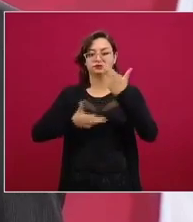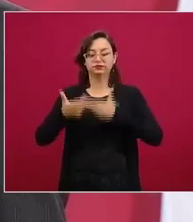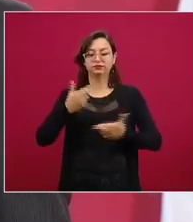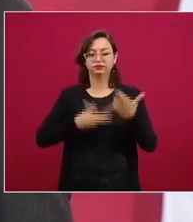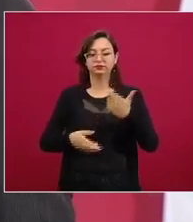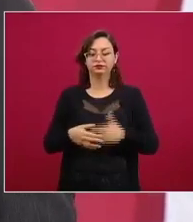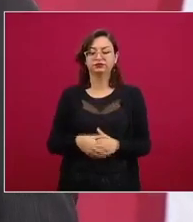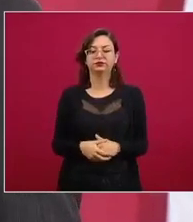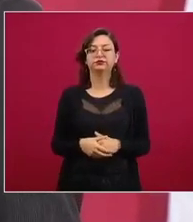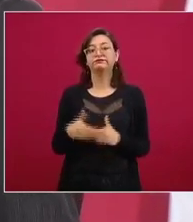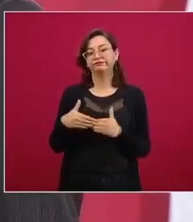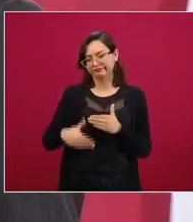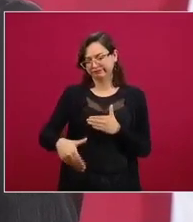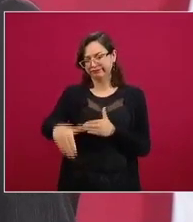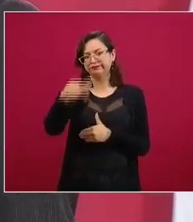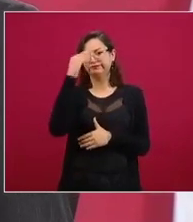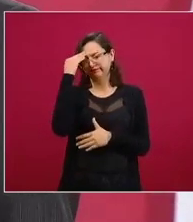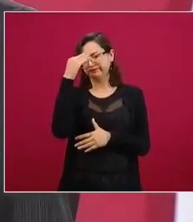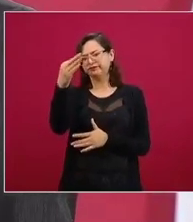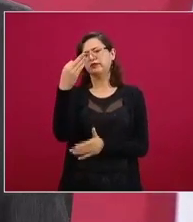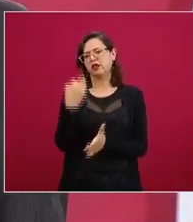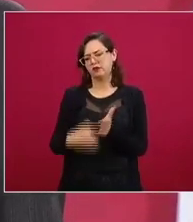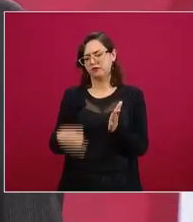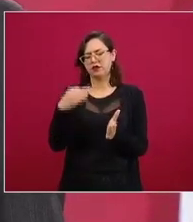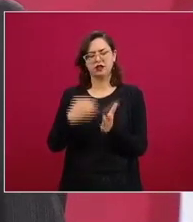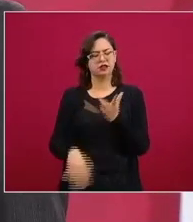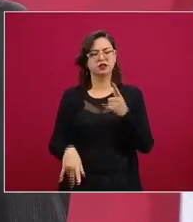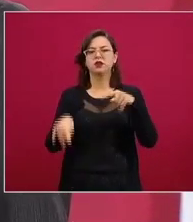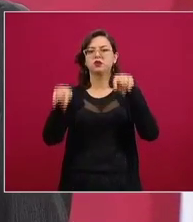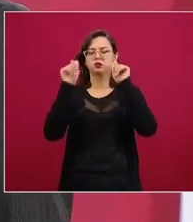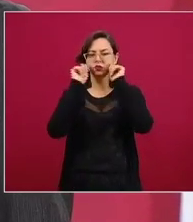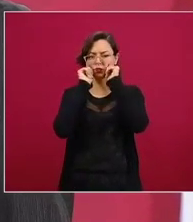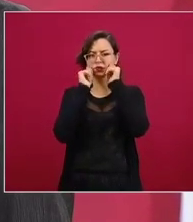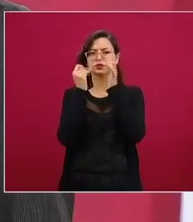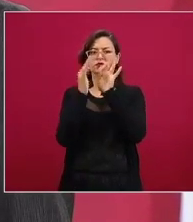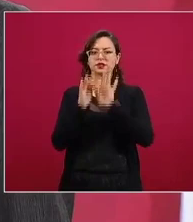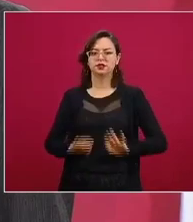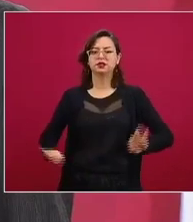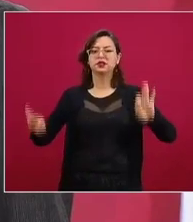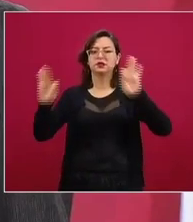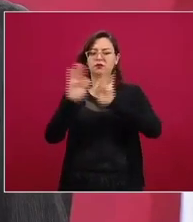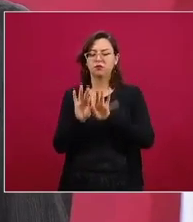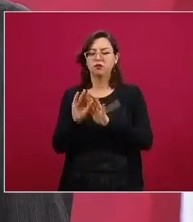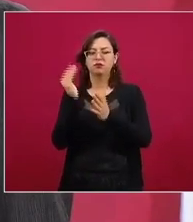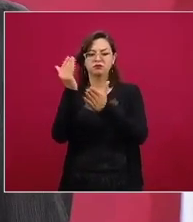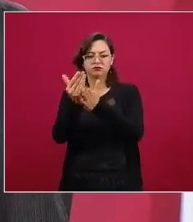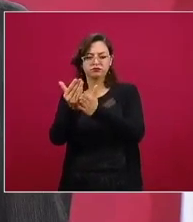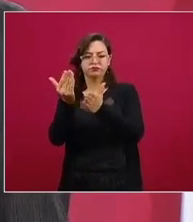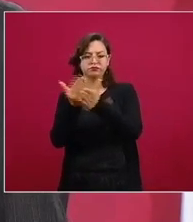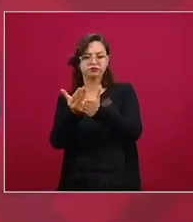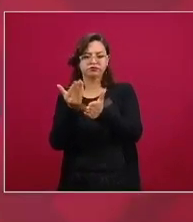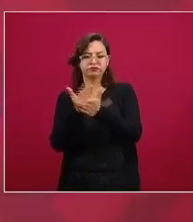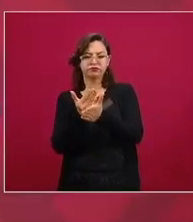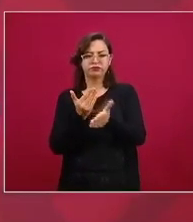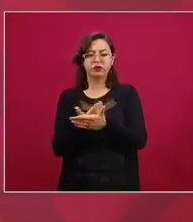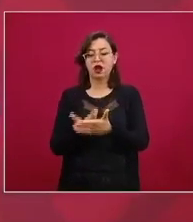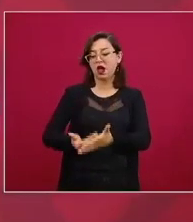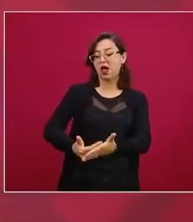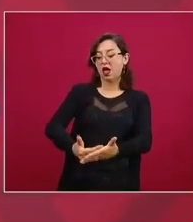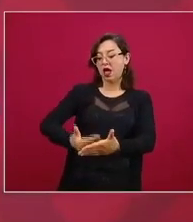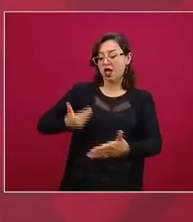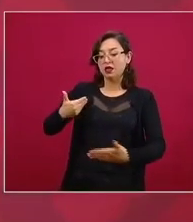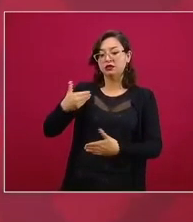Aunque falta tiempo, es importante que con anticipación